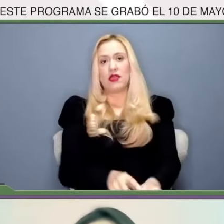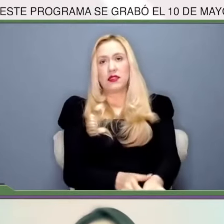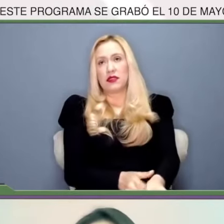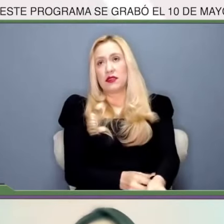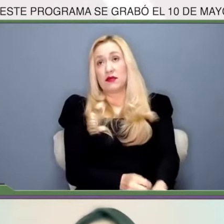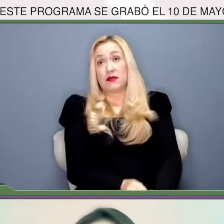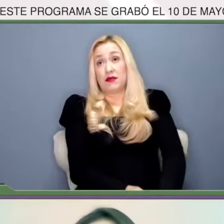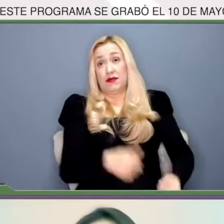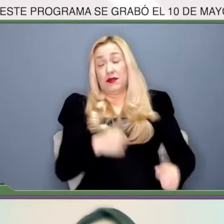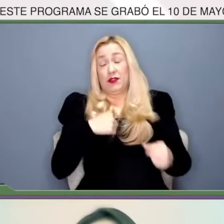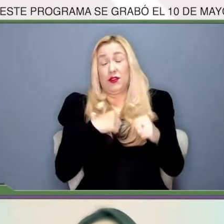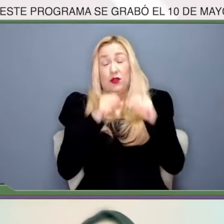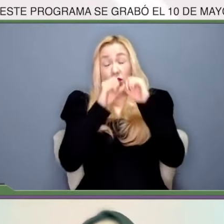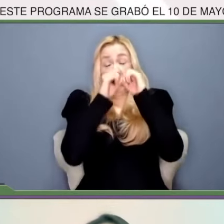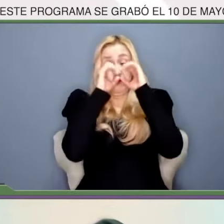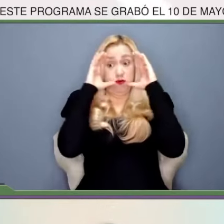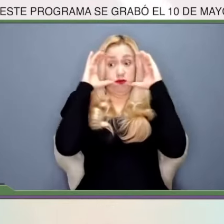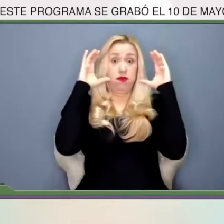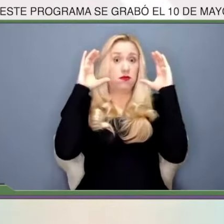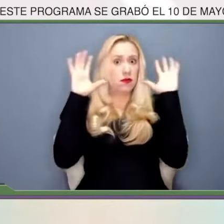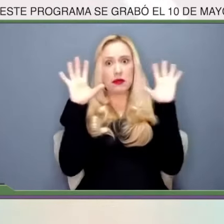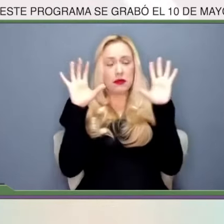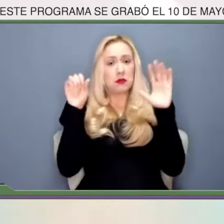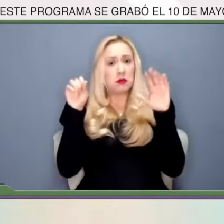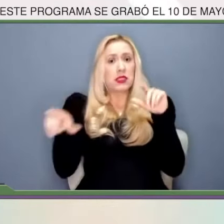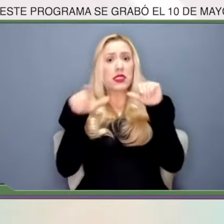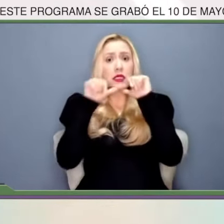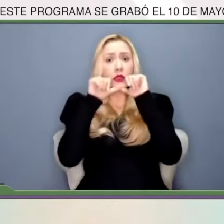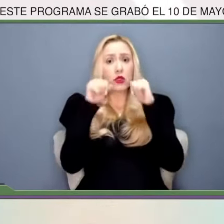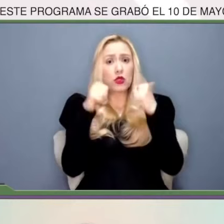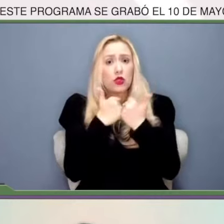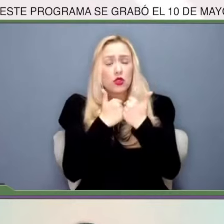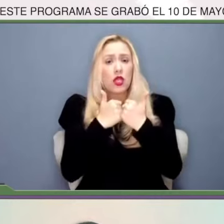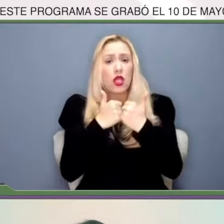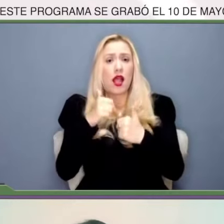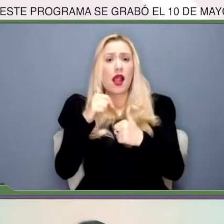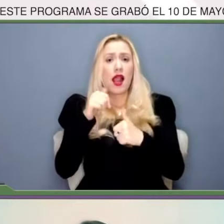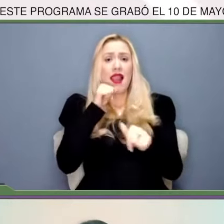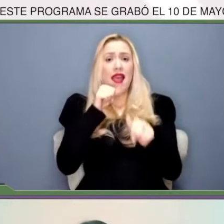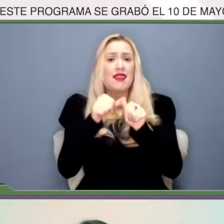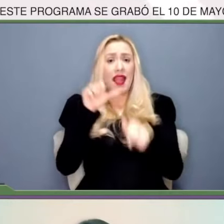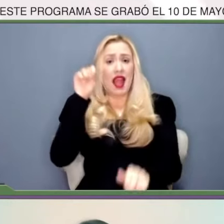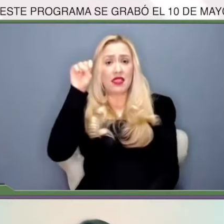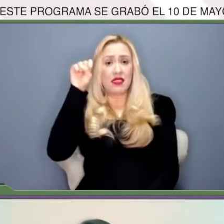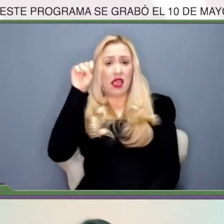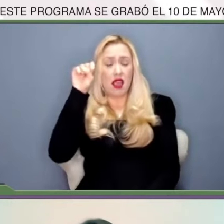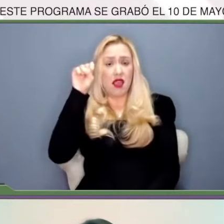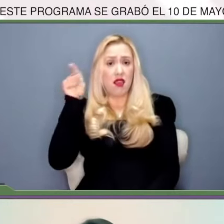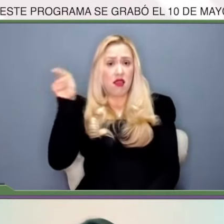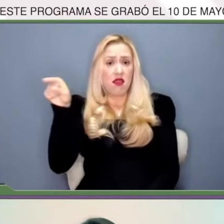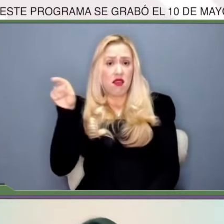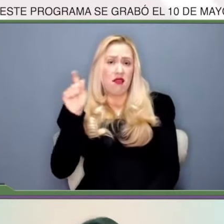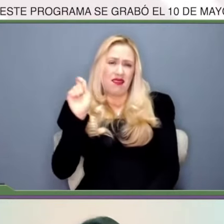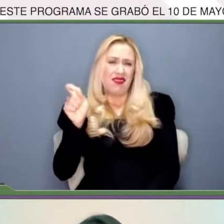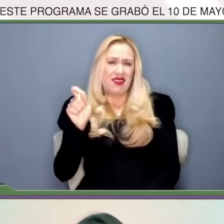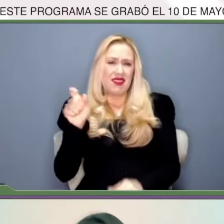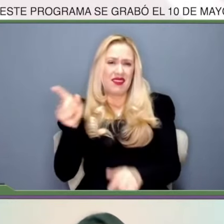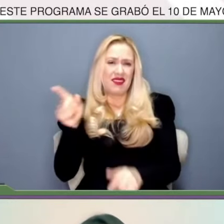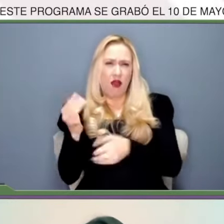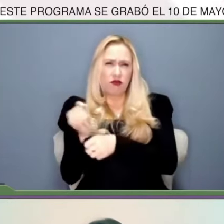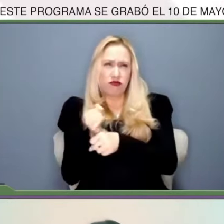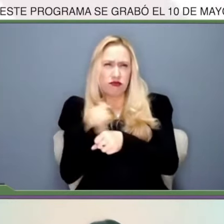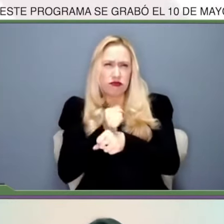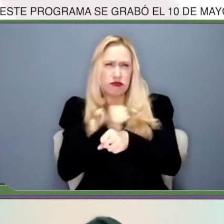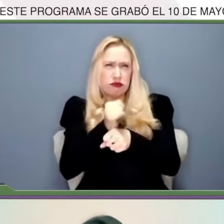impresionando es que los datos que tenemos son de organizaciones de la sociedad civil como el reporte de Letra S, ¿no? Me parece que tenemos que avanzar en producir datos desde